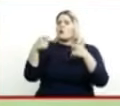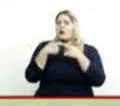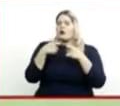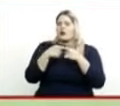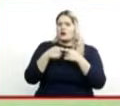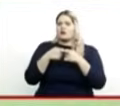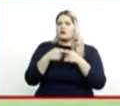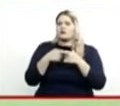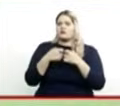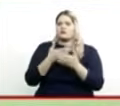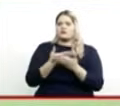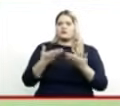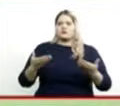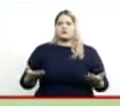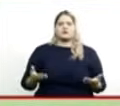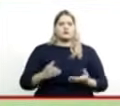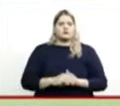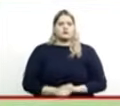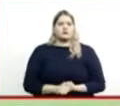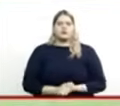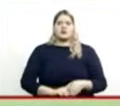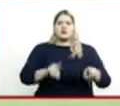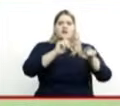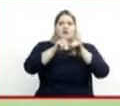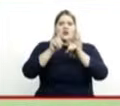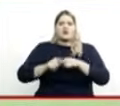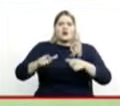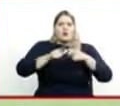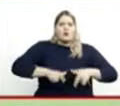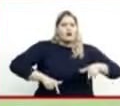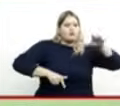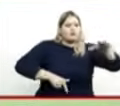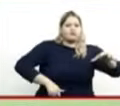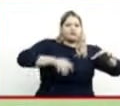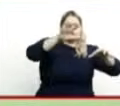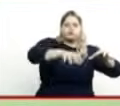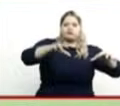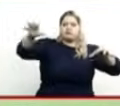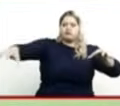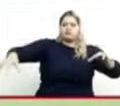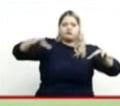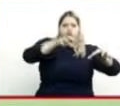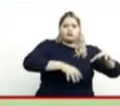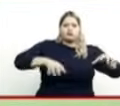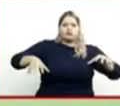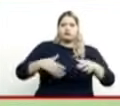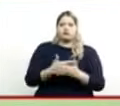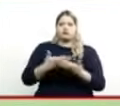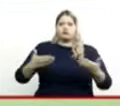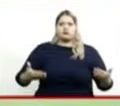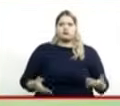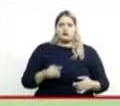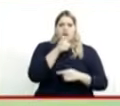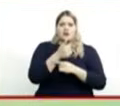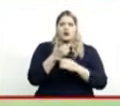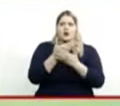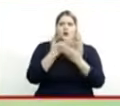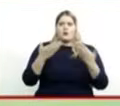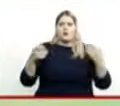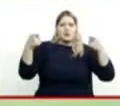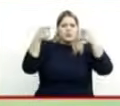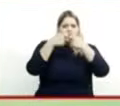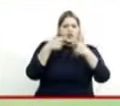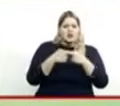Cajón, Cañaveral y Río Lindo, impulsamos un proceso de renovación.